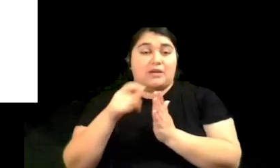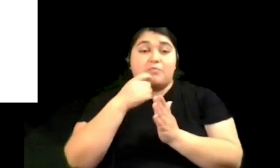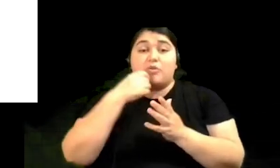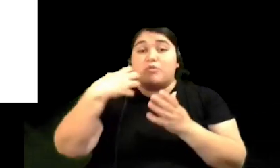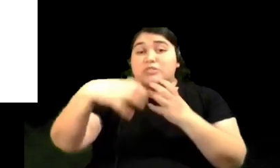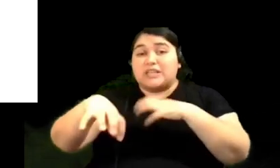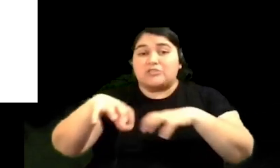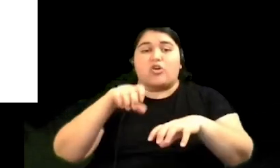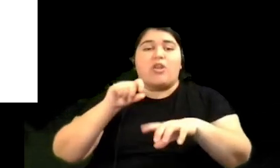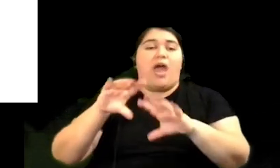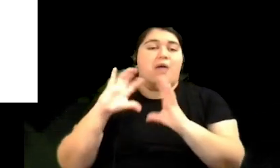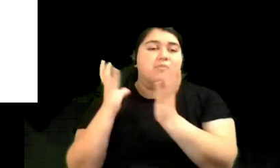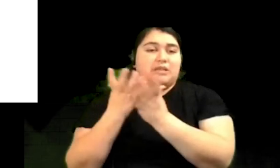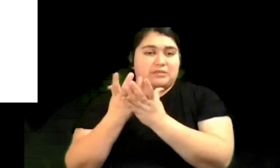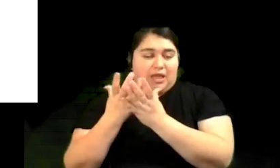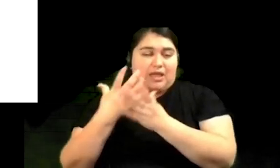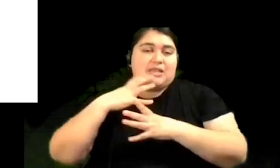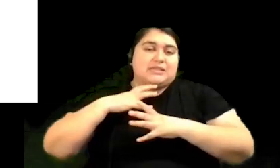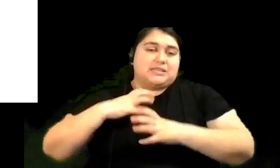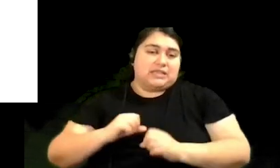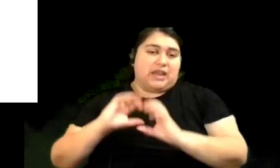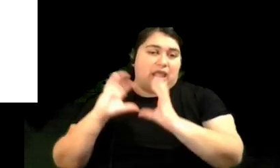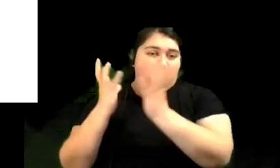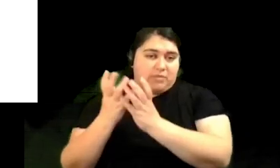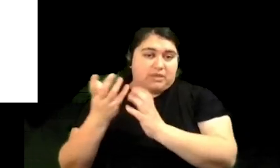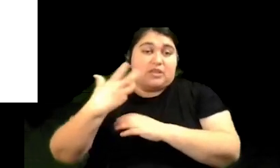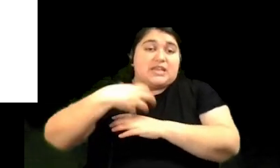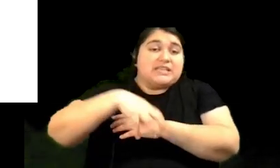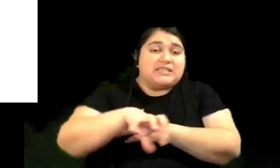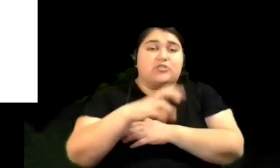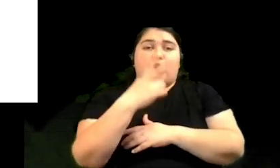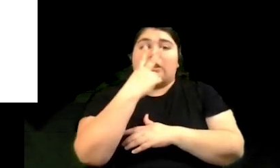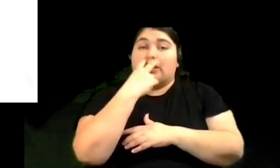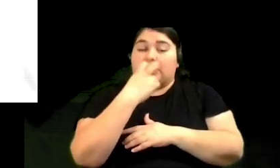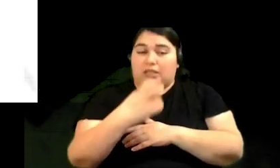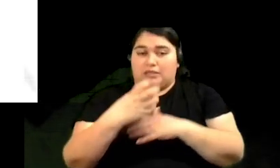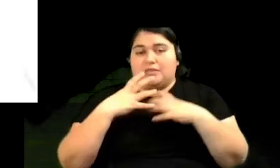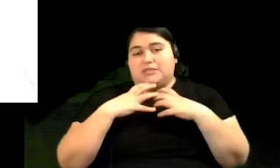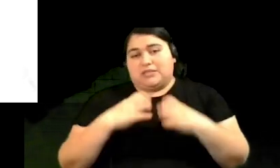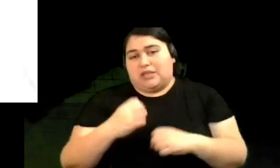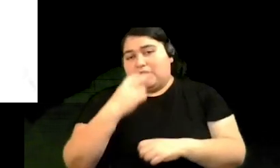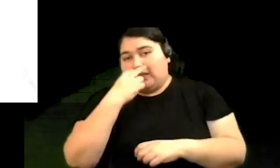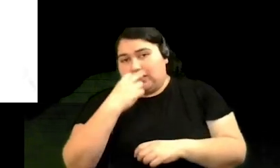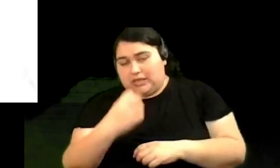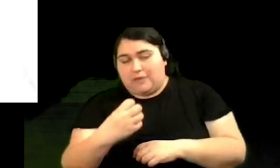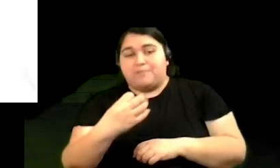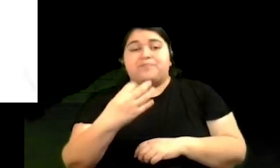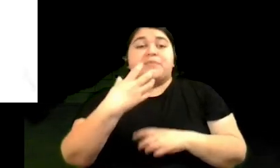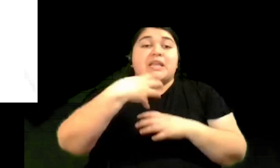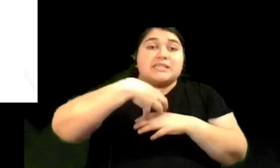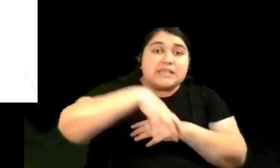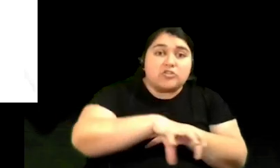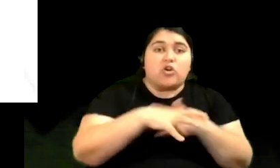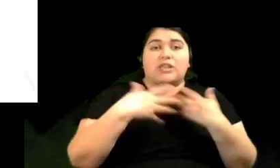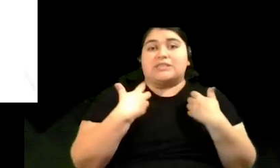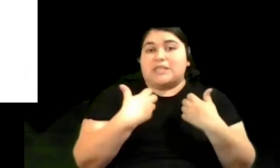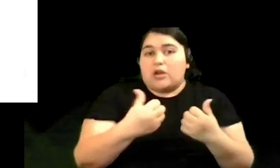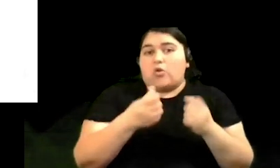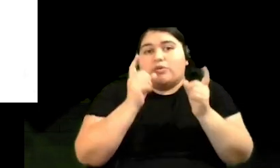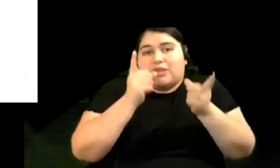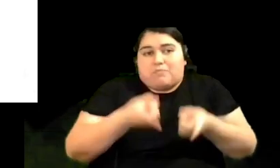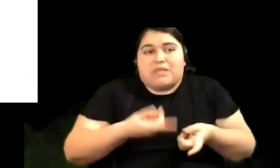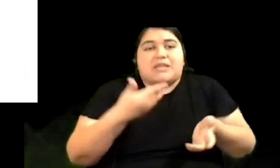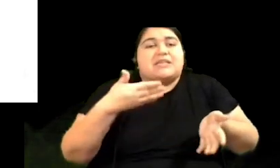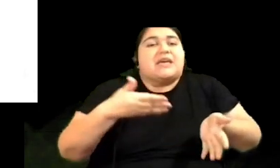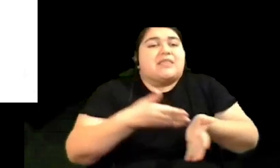ambiental, o sea, Secretaría de Ambiente. El sector energético, Secretaría de Energía. El sector de salud también, por el efecto